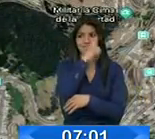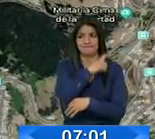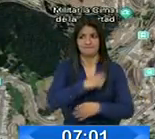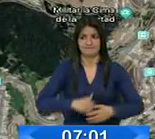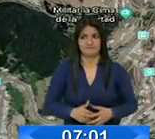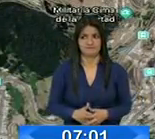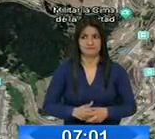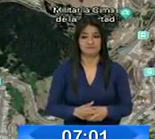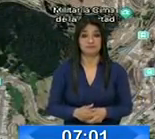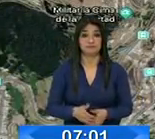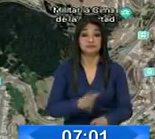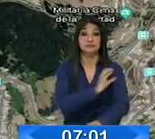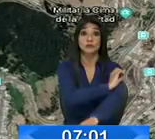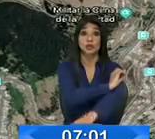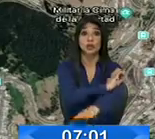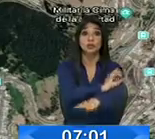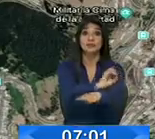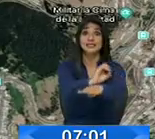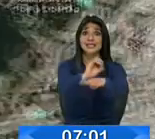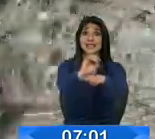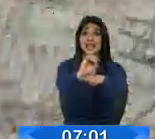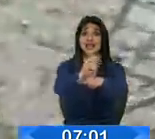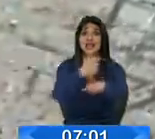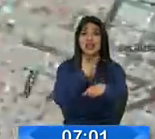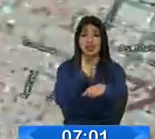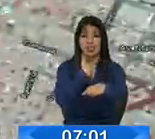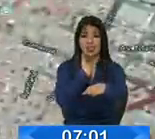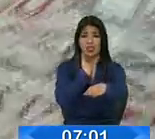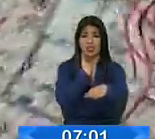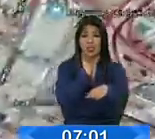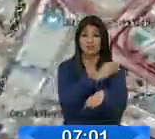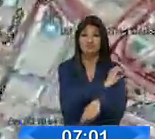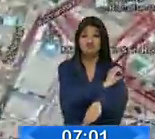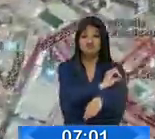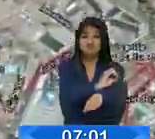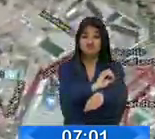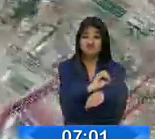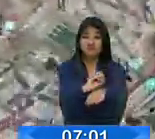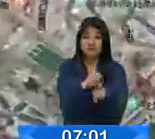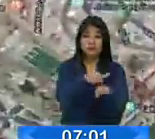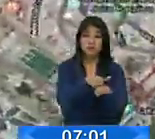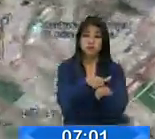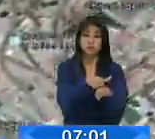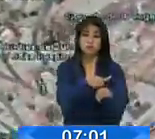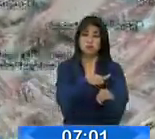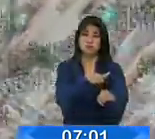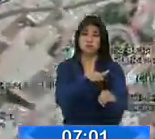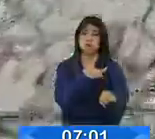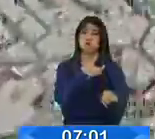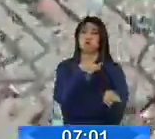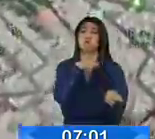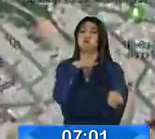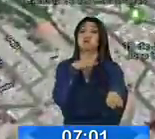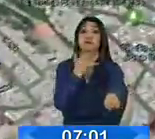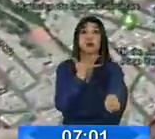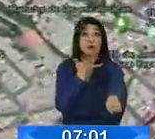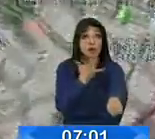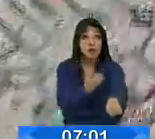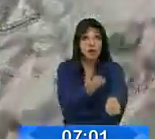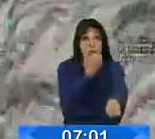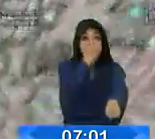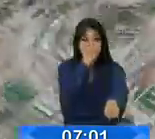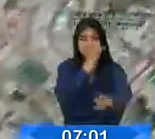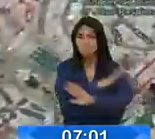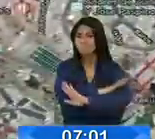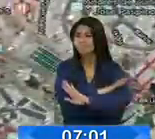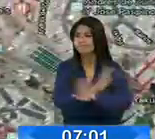si va por la Occidental, ni intente. Vea, Avenida Occidental o Mariscal Sucre, como se la conoce ahora, está muy, pero muy